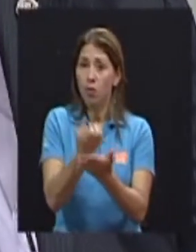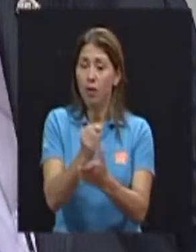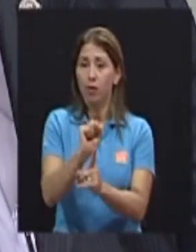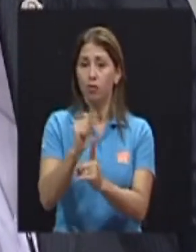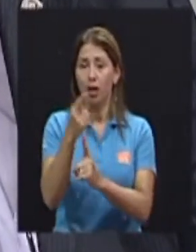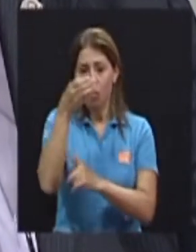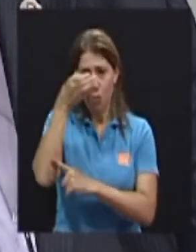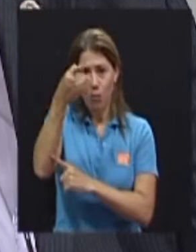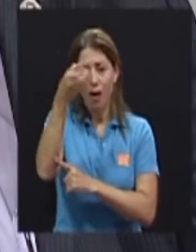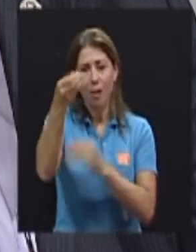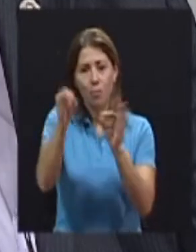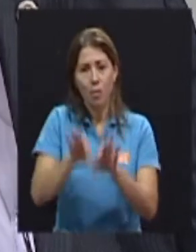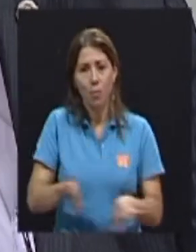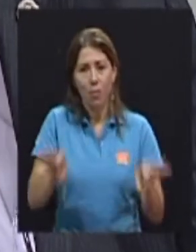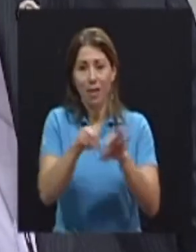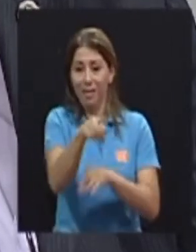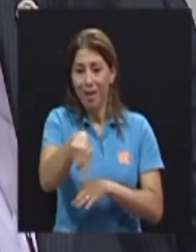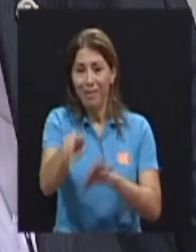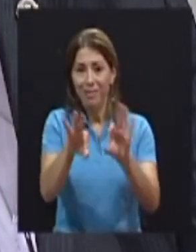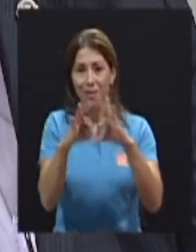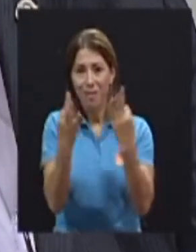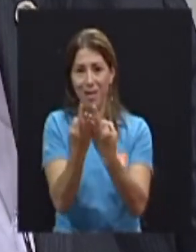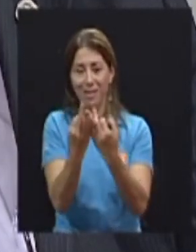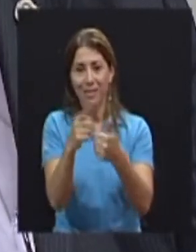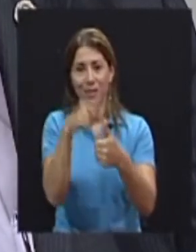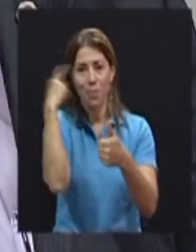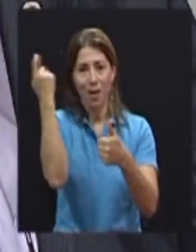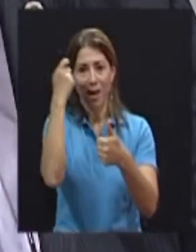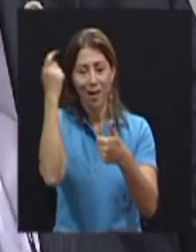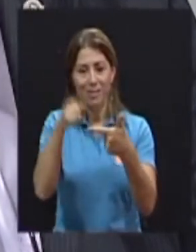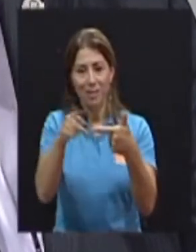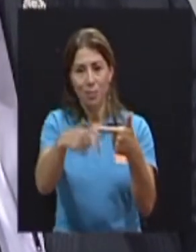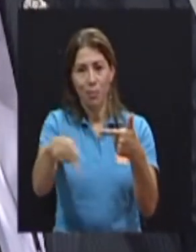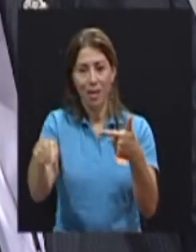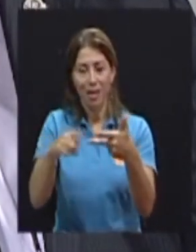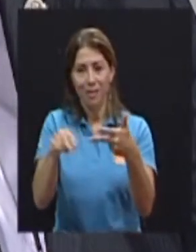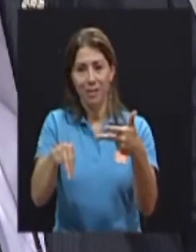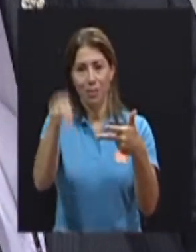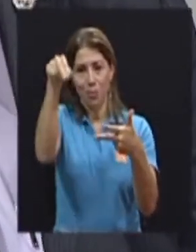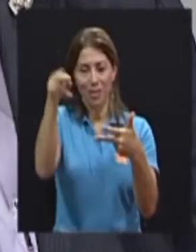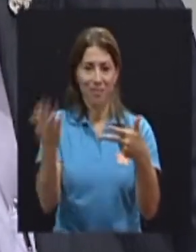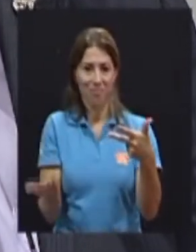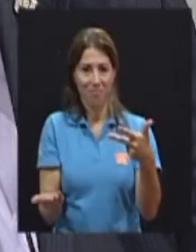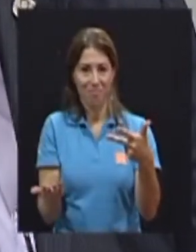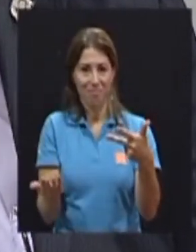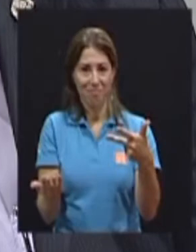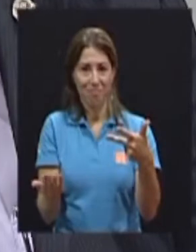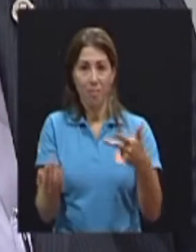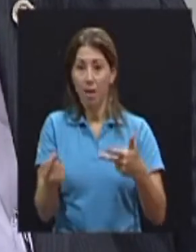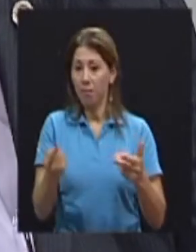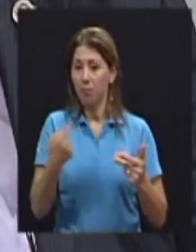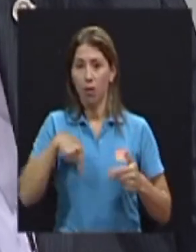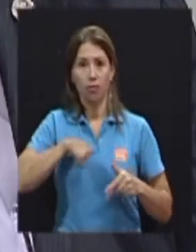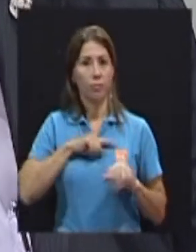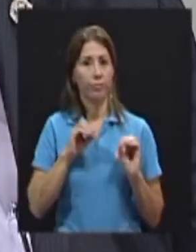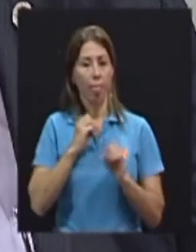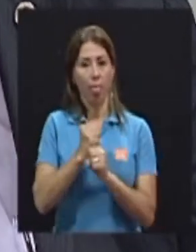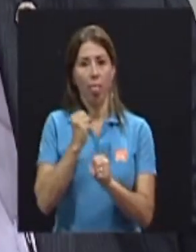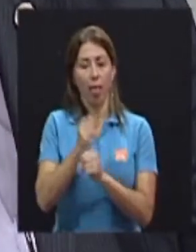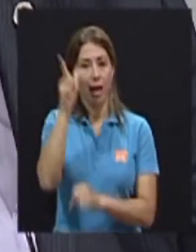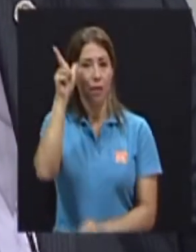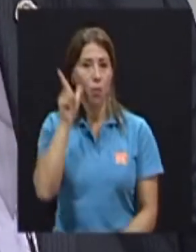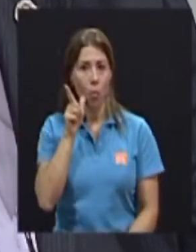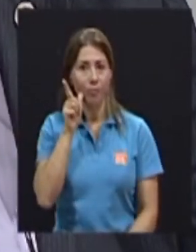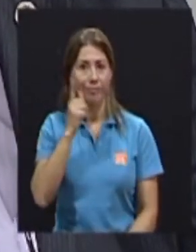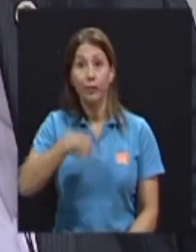familias de las zonas de Guanacaste, Punta Arenas y de la zona norte del país. No tenemos acciones en Limón y estamos